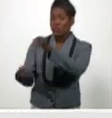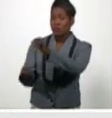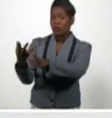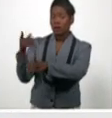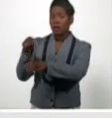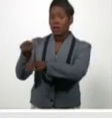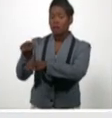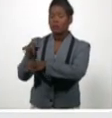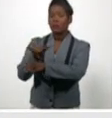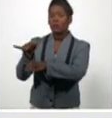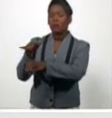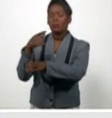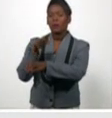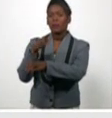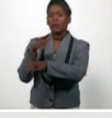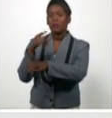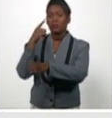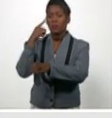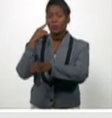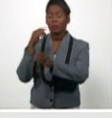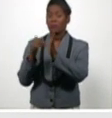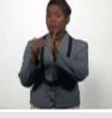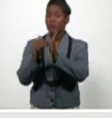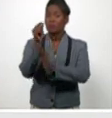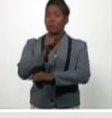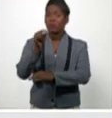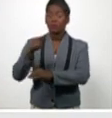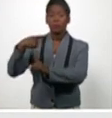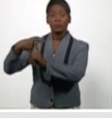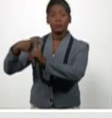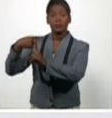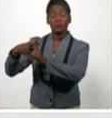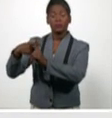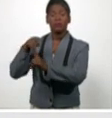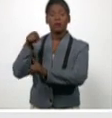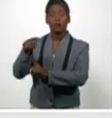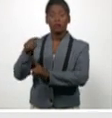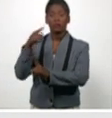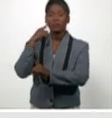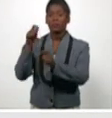500.000 de personas se confirmaron y la cifra asciende a